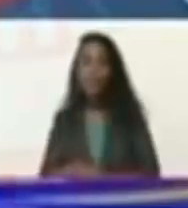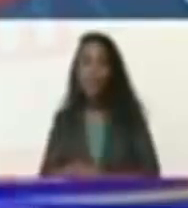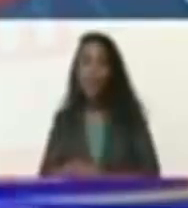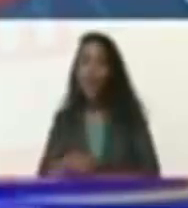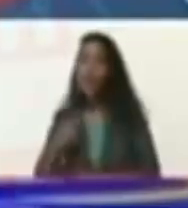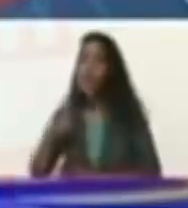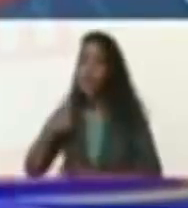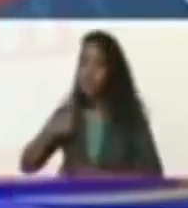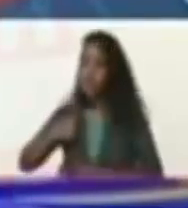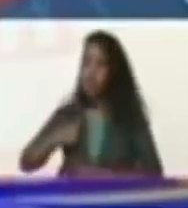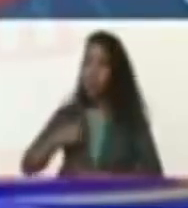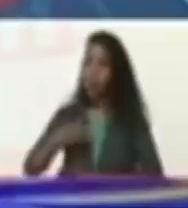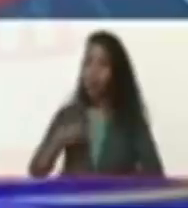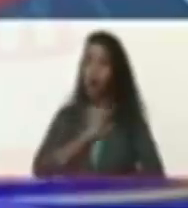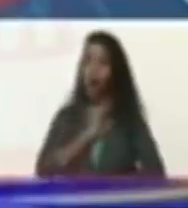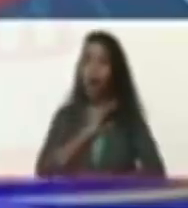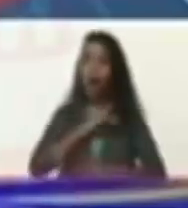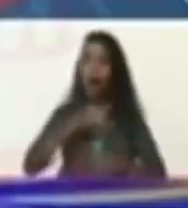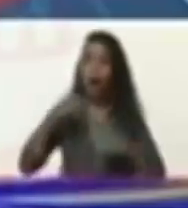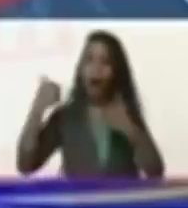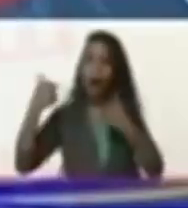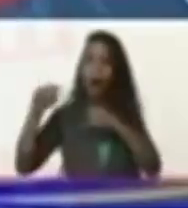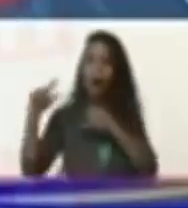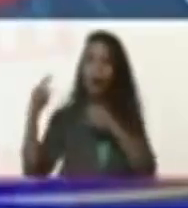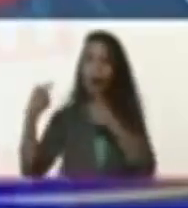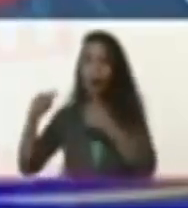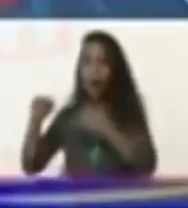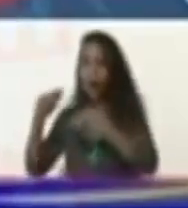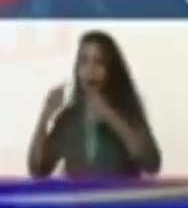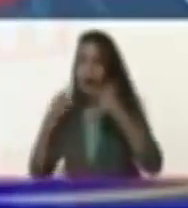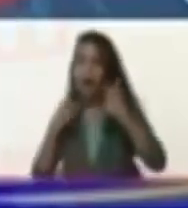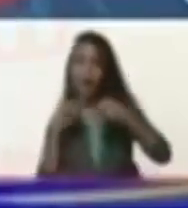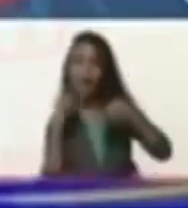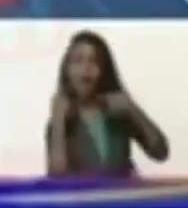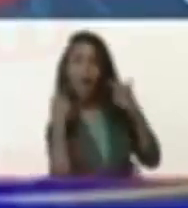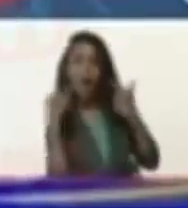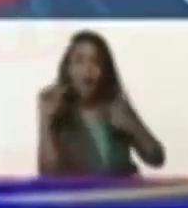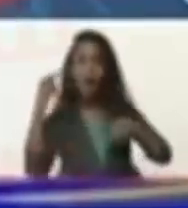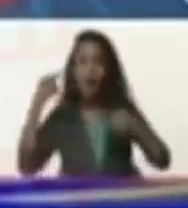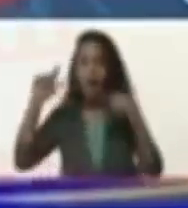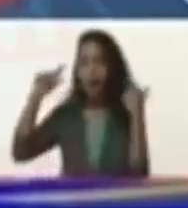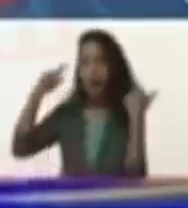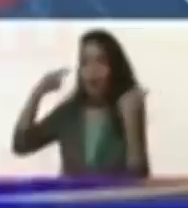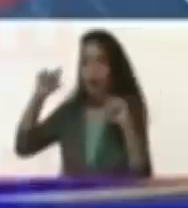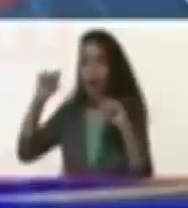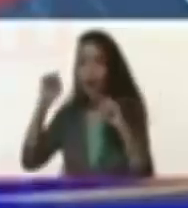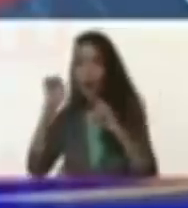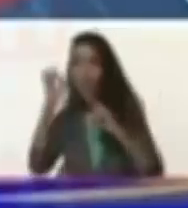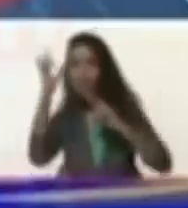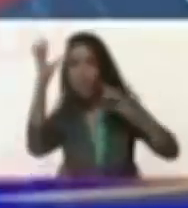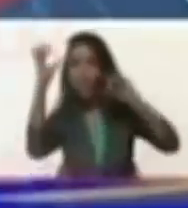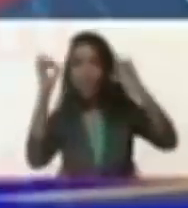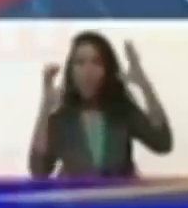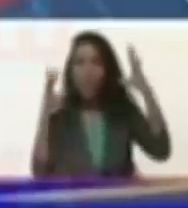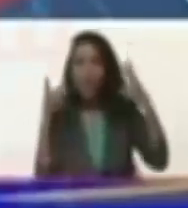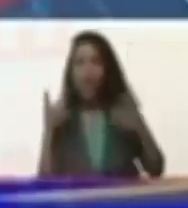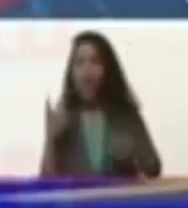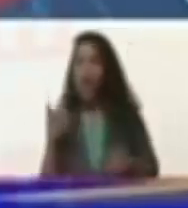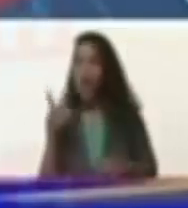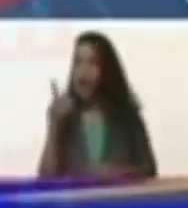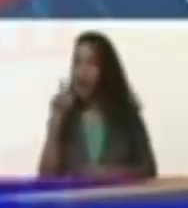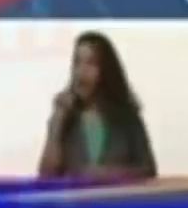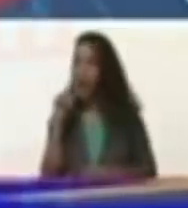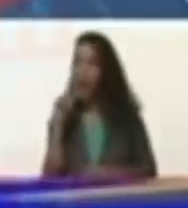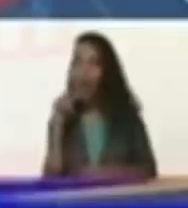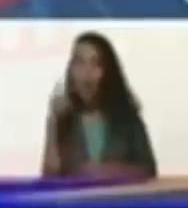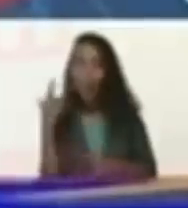un intento por salvar sus cargos. Están declarando tratando de salvar el pellejo, tratando de salvar sus cargos porque Donald